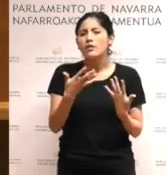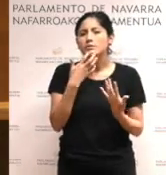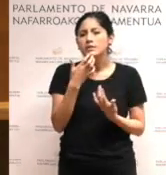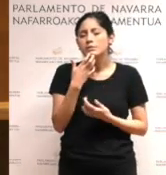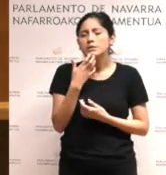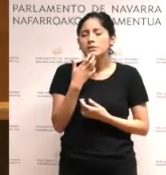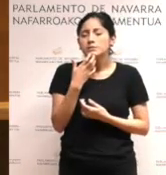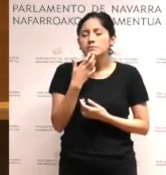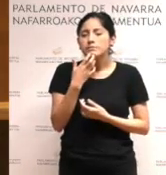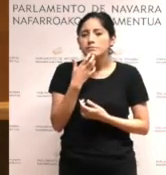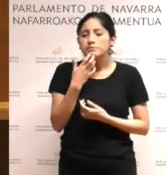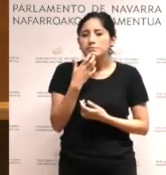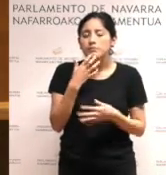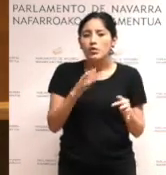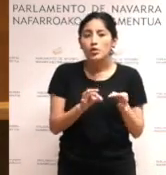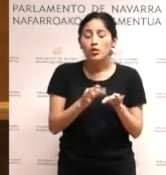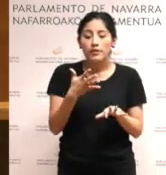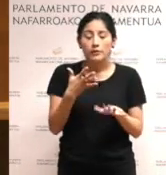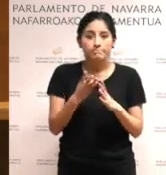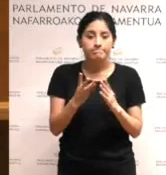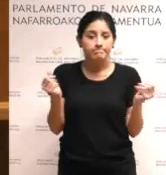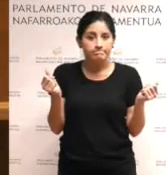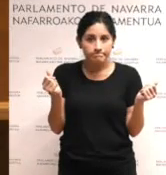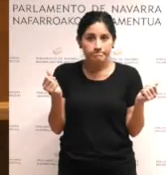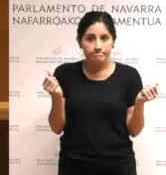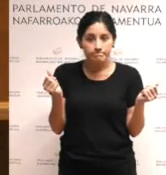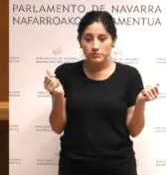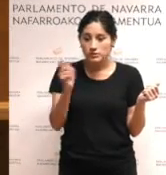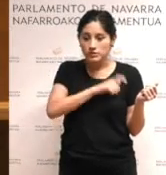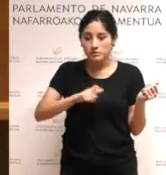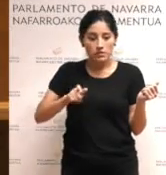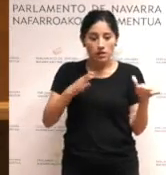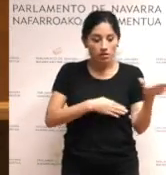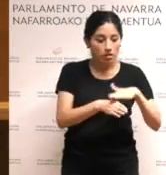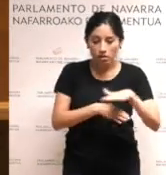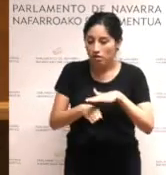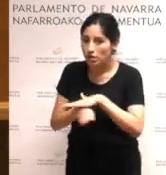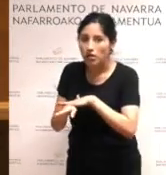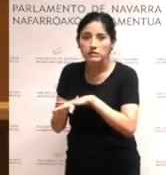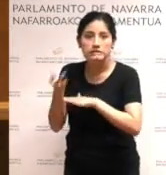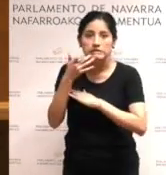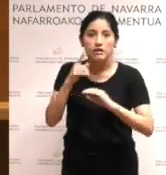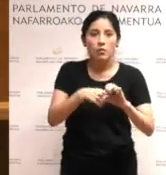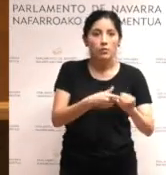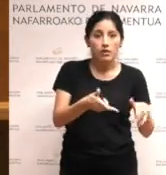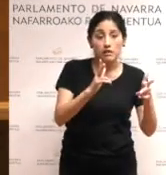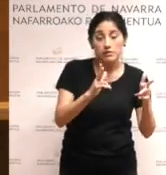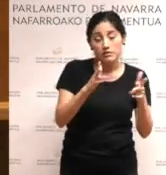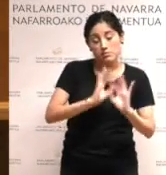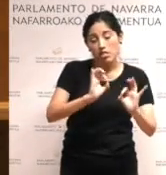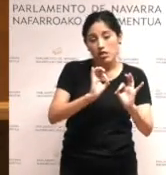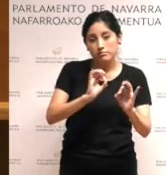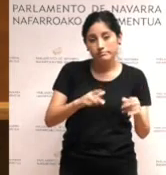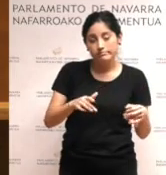han desaparecido los sorteos y todo el mundo entra a donde pide porque hay huecos, sobre todo en la enseñanza pública. Pero